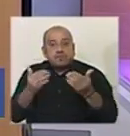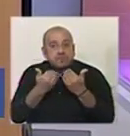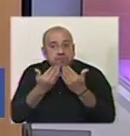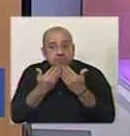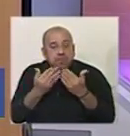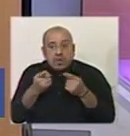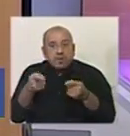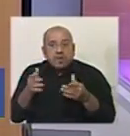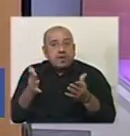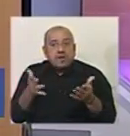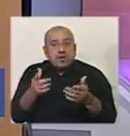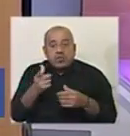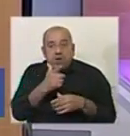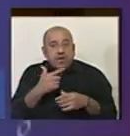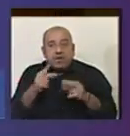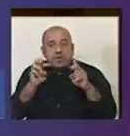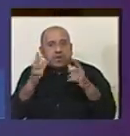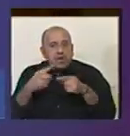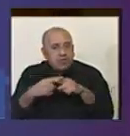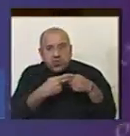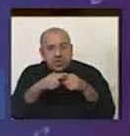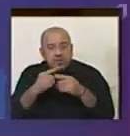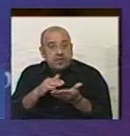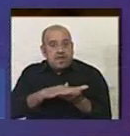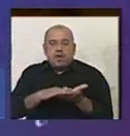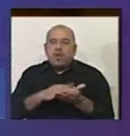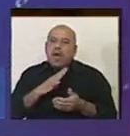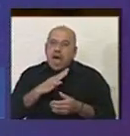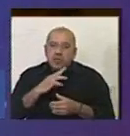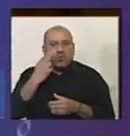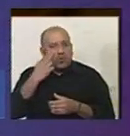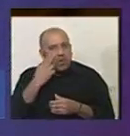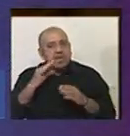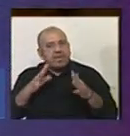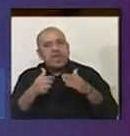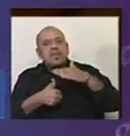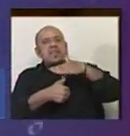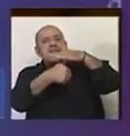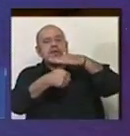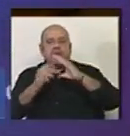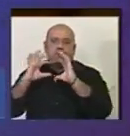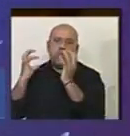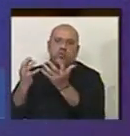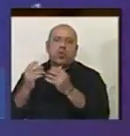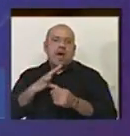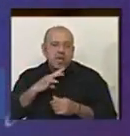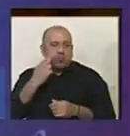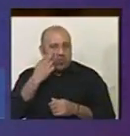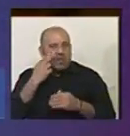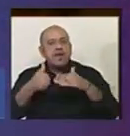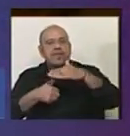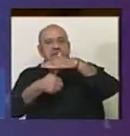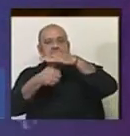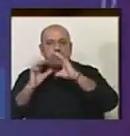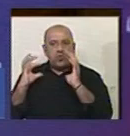no le aparecen vetas para discutir. Entonces, hay un problema de liderazgo mundial. Sin duda. Un problema de liderazgo mundial. Y